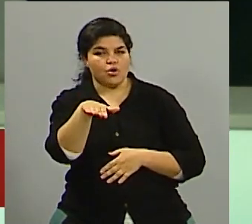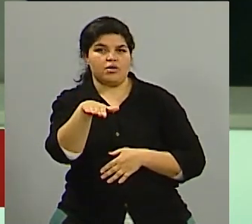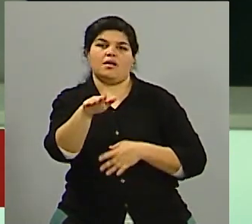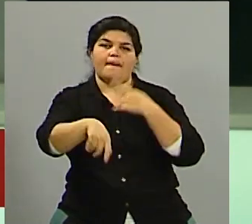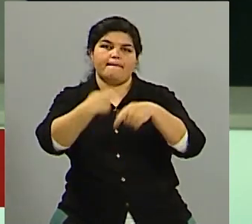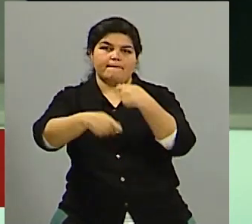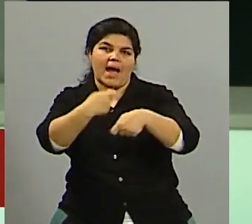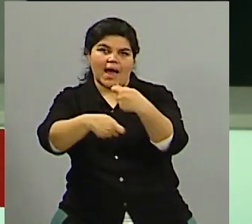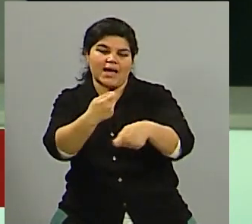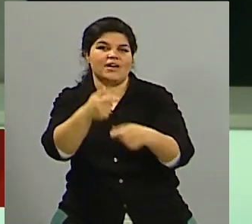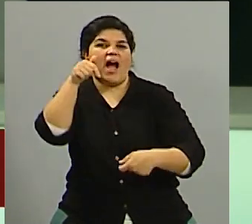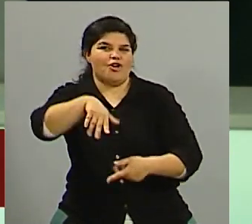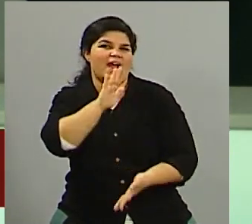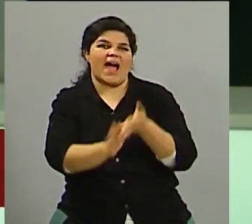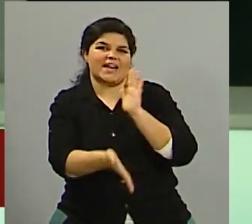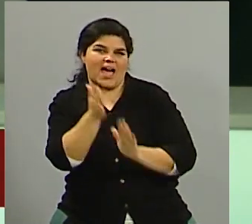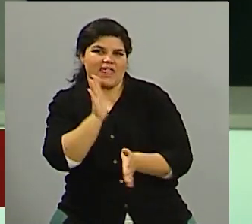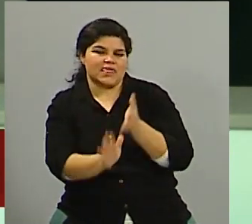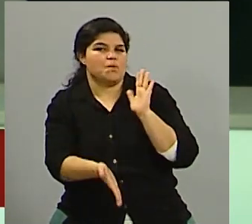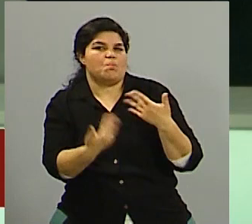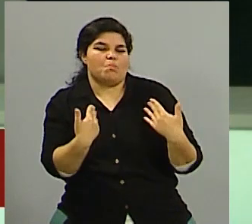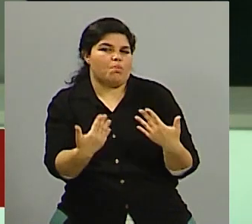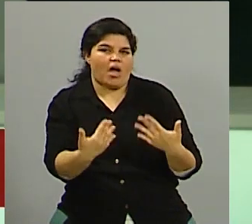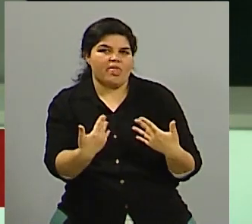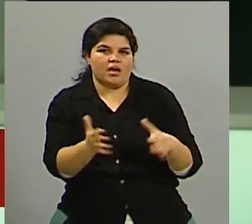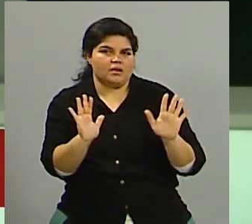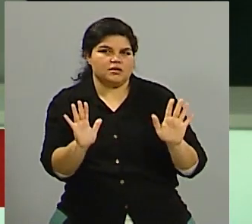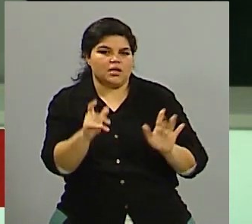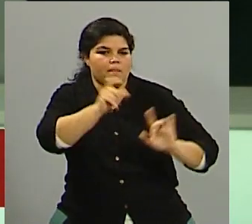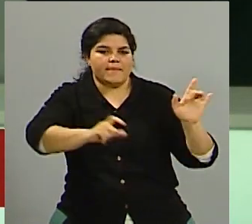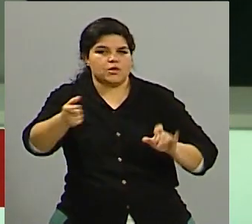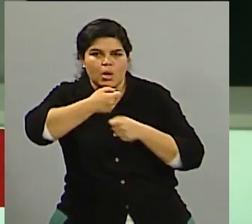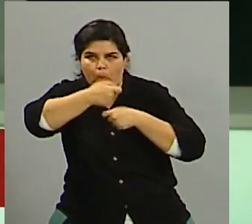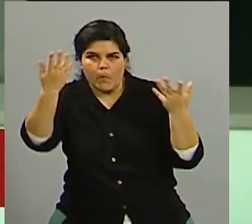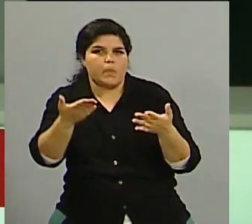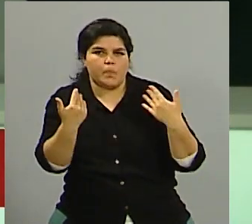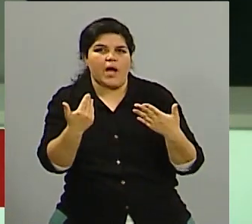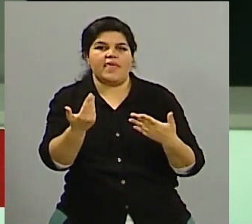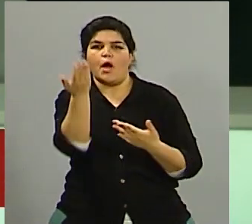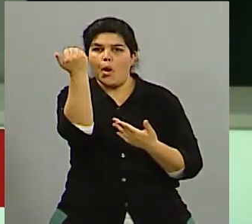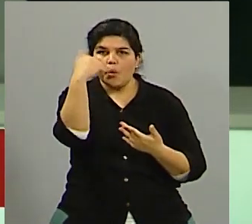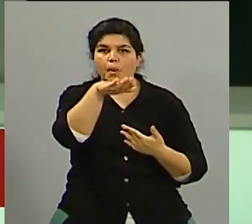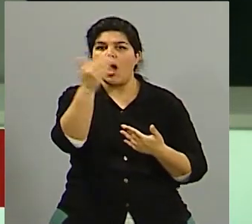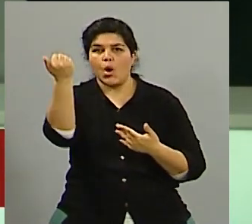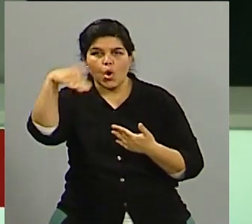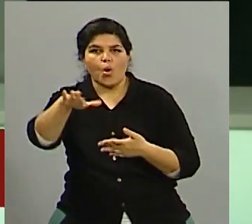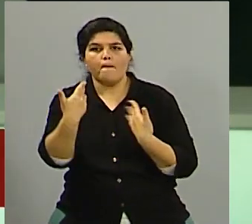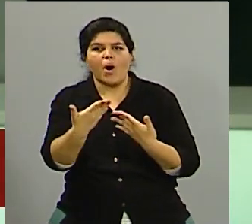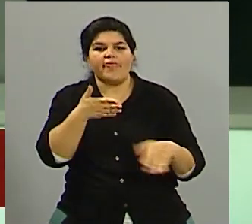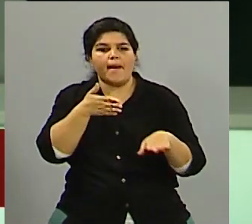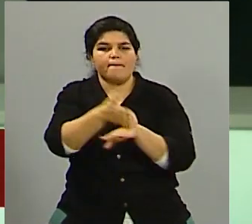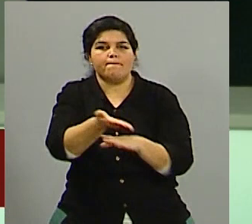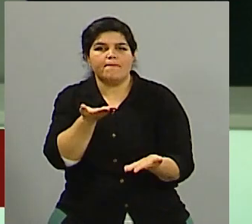mucho tiempo, son gratuitas. O sea, se pueden crear cuentas bancarias gratuitas en cada entidad bancaria por disposición del Banco Central.